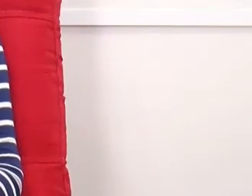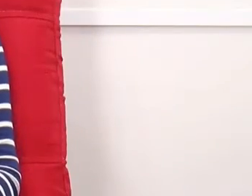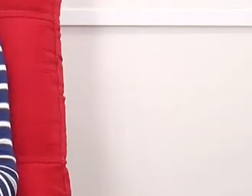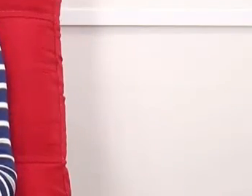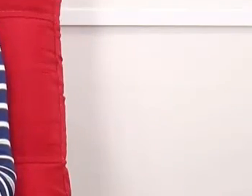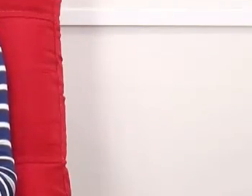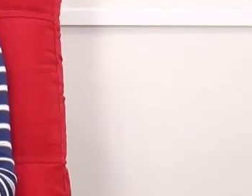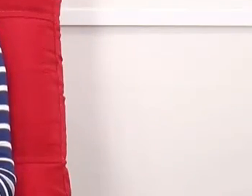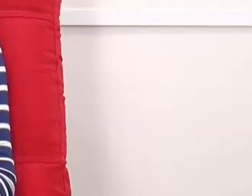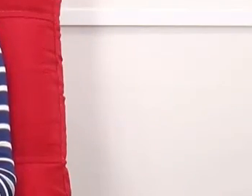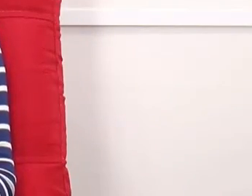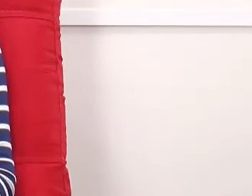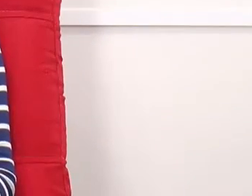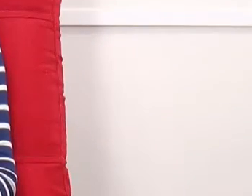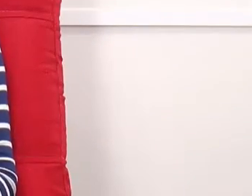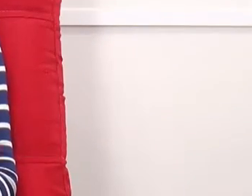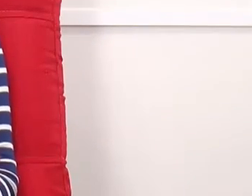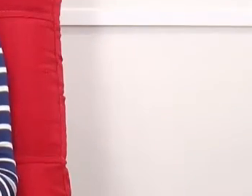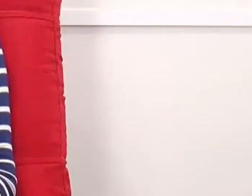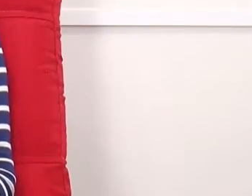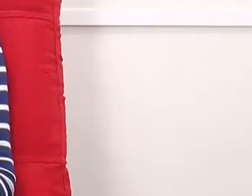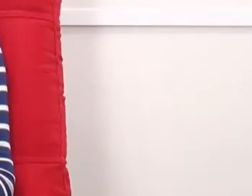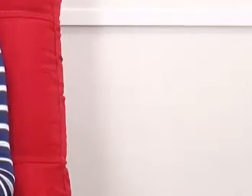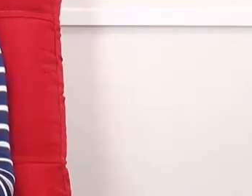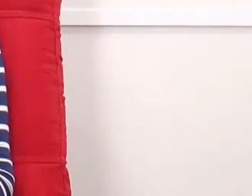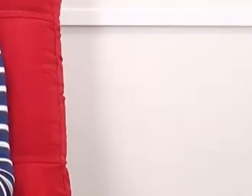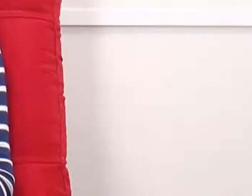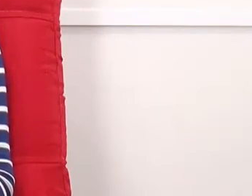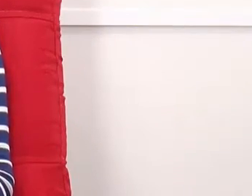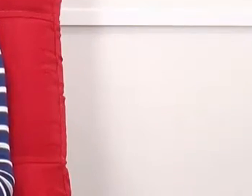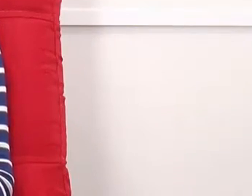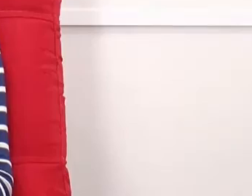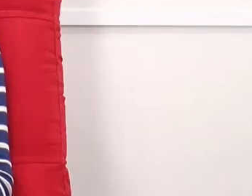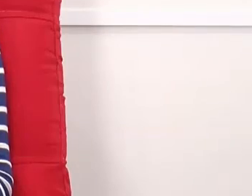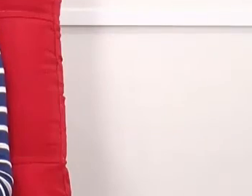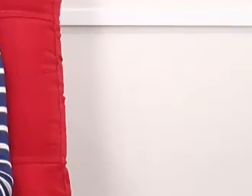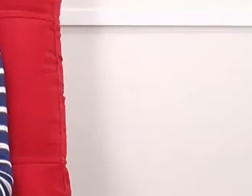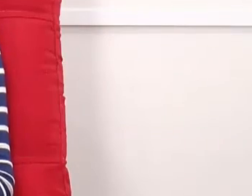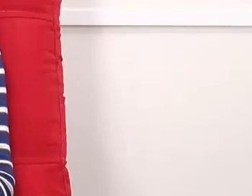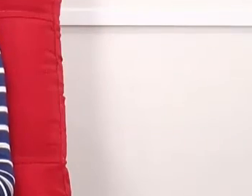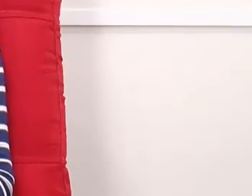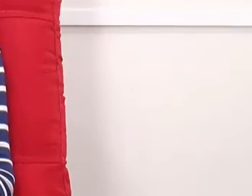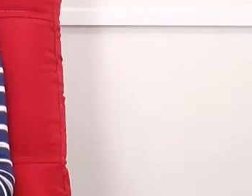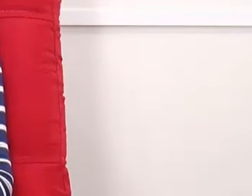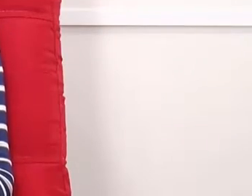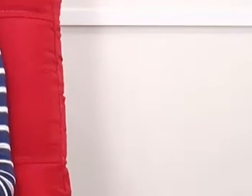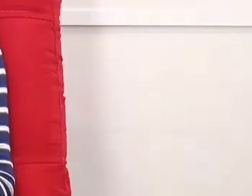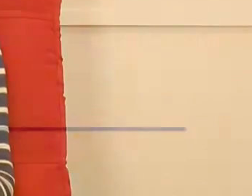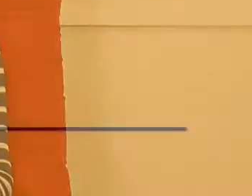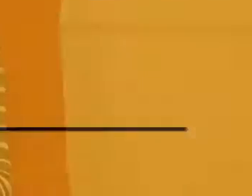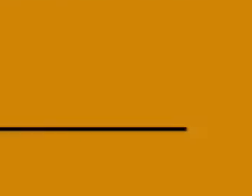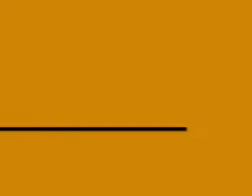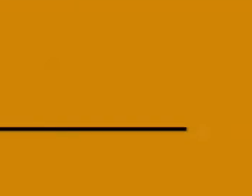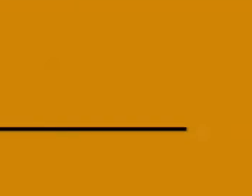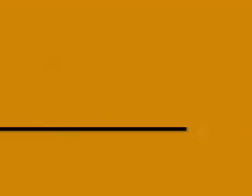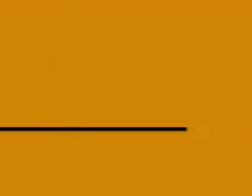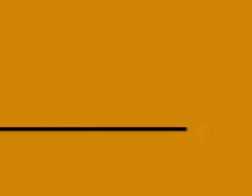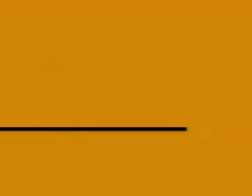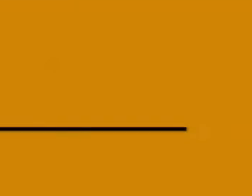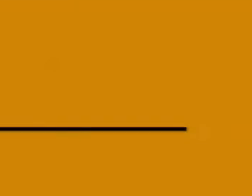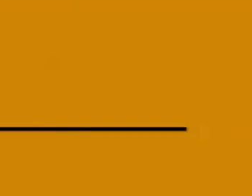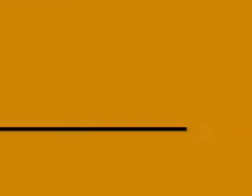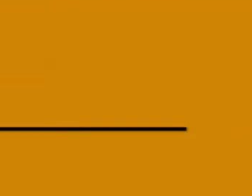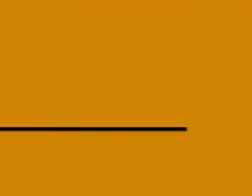Bueno, y continuamos con Primero la Salud. Agradezco en esta oportunidad a Adriana Hernández. Ustedes pueden ver en pantalla